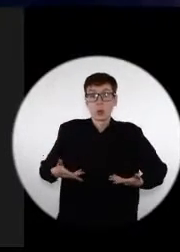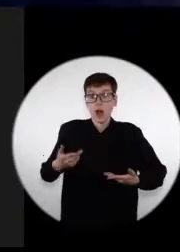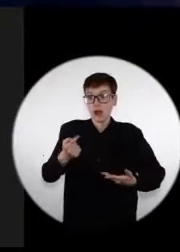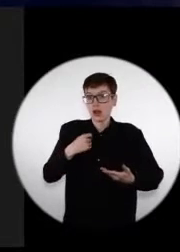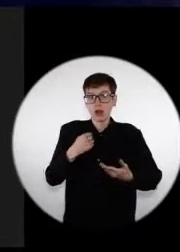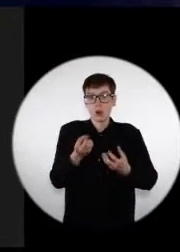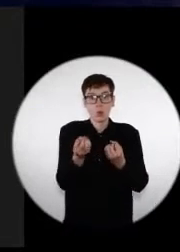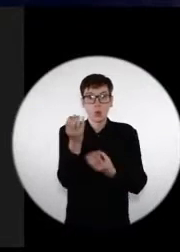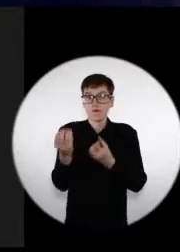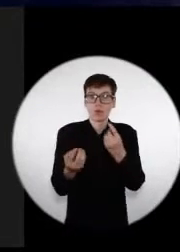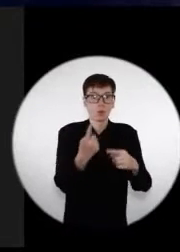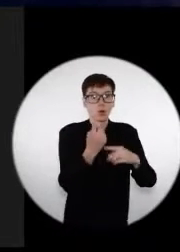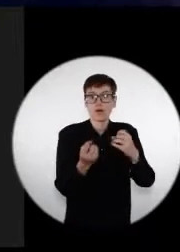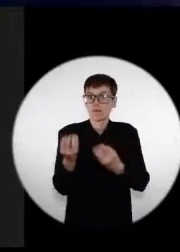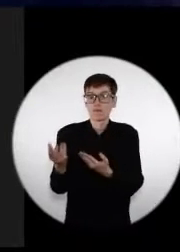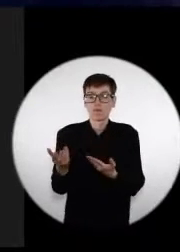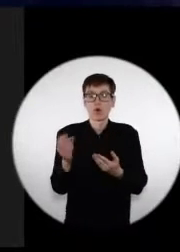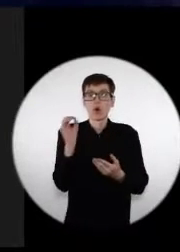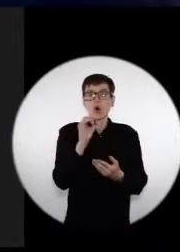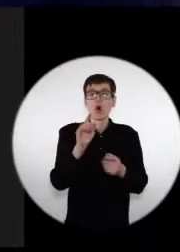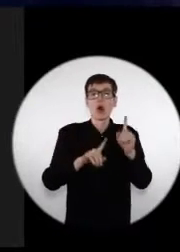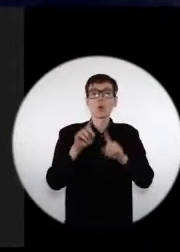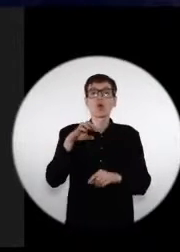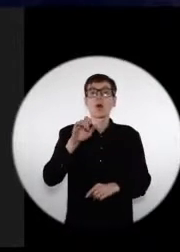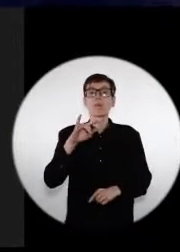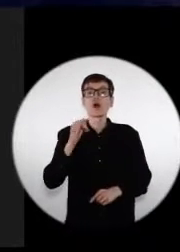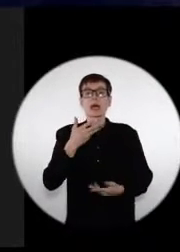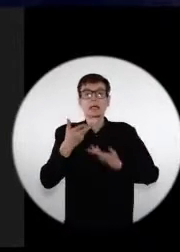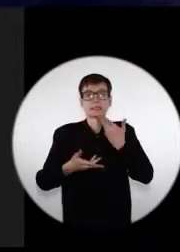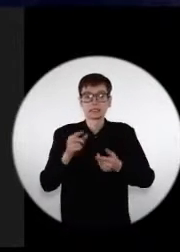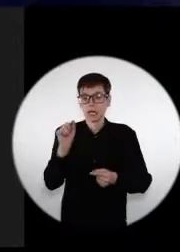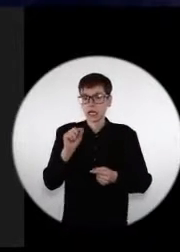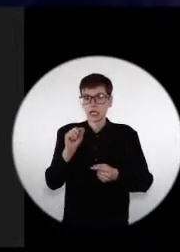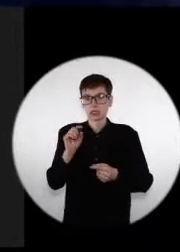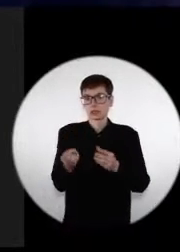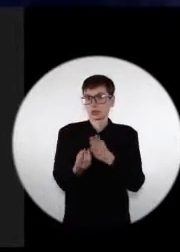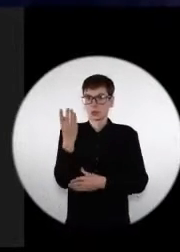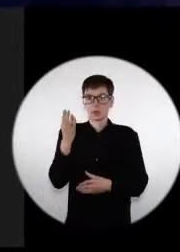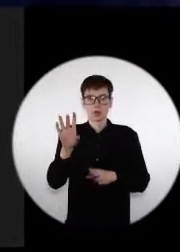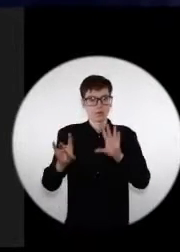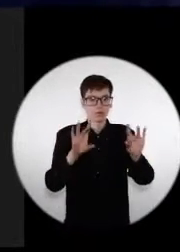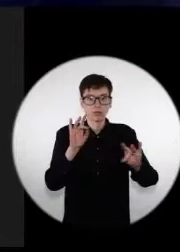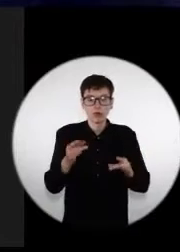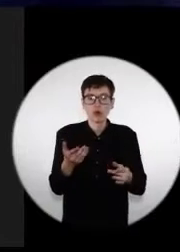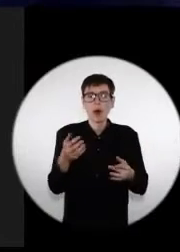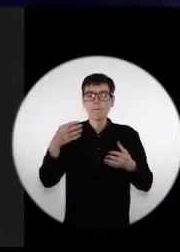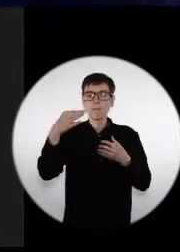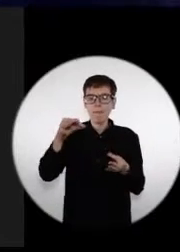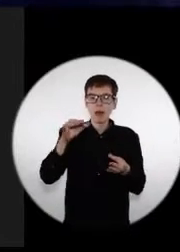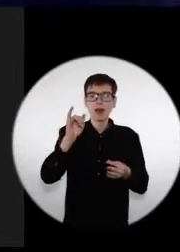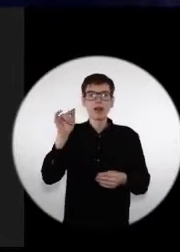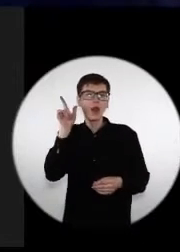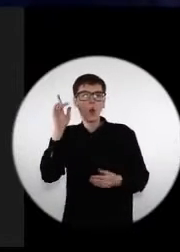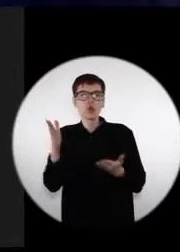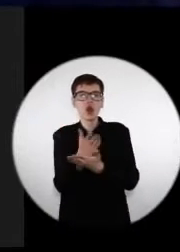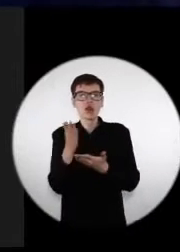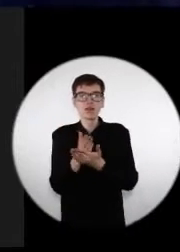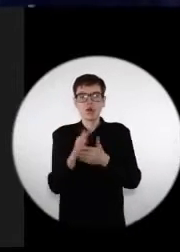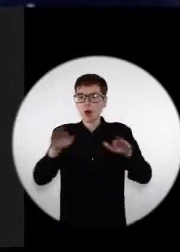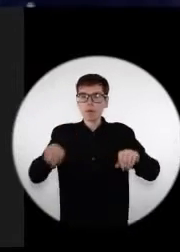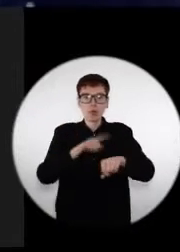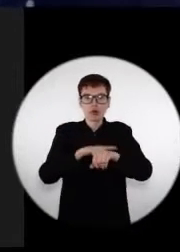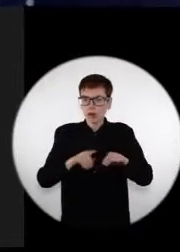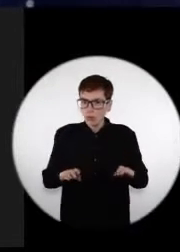como las ediciones actuales de las cosas que van saliendo encuentras colecciones de poesía que están recién salidas